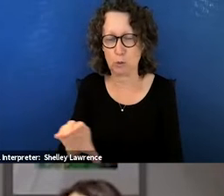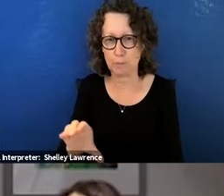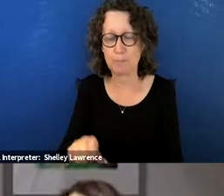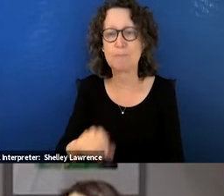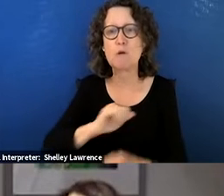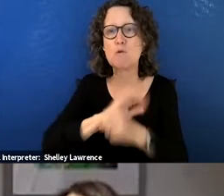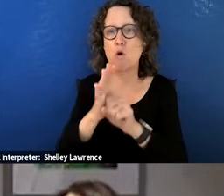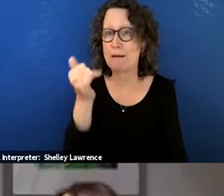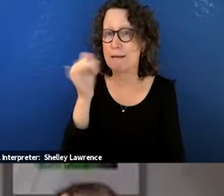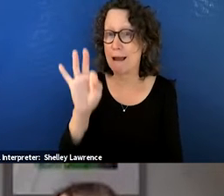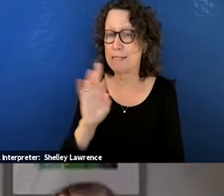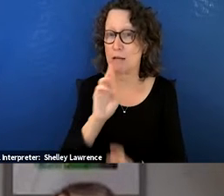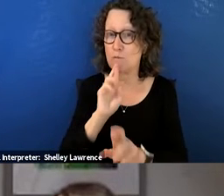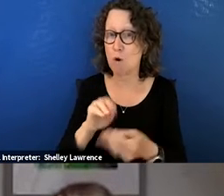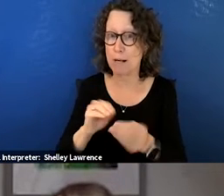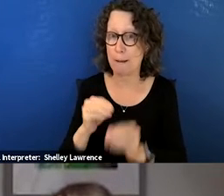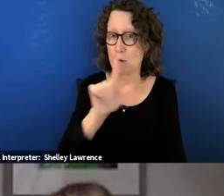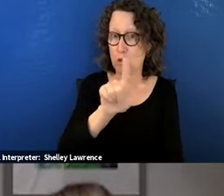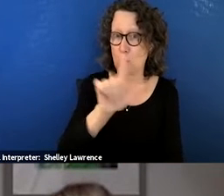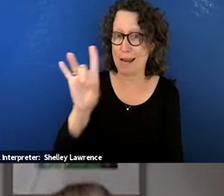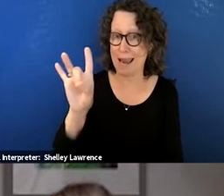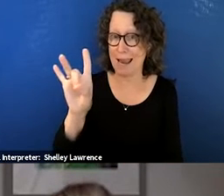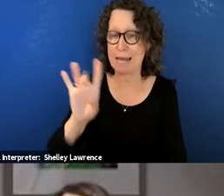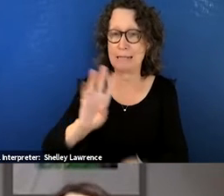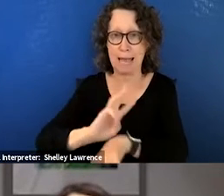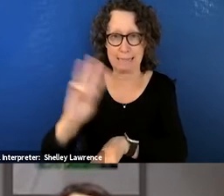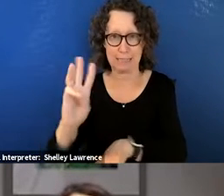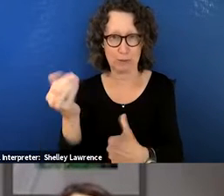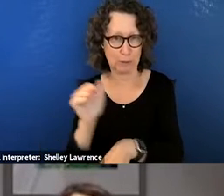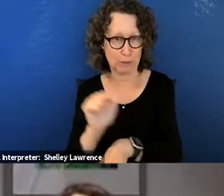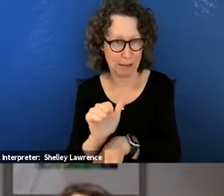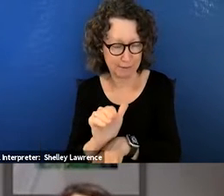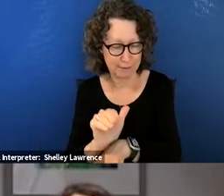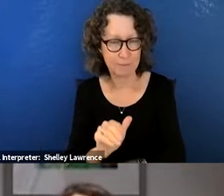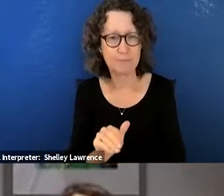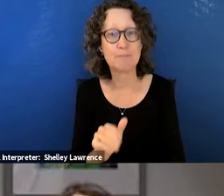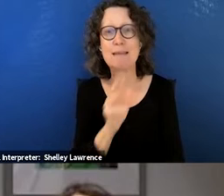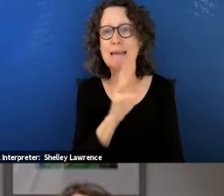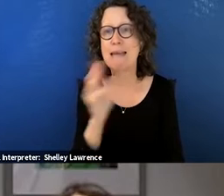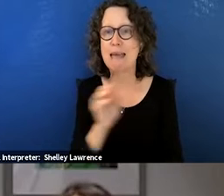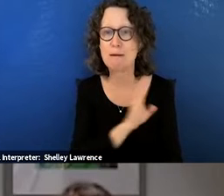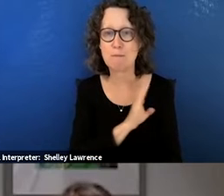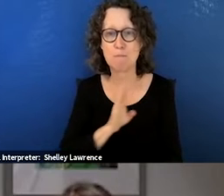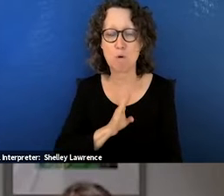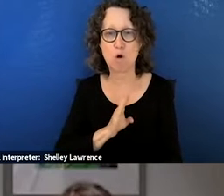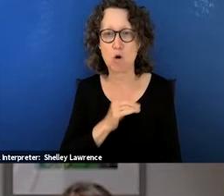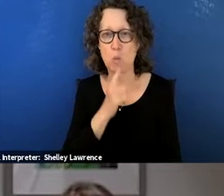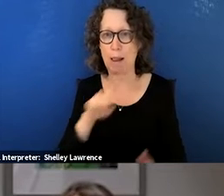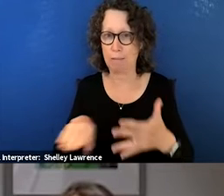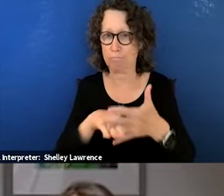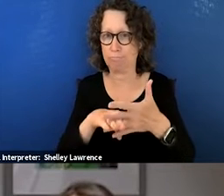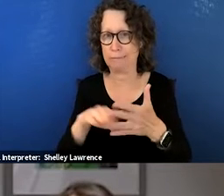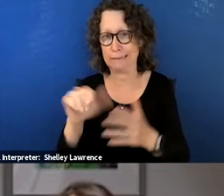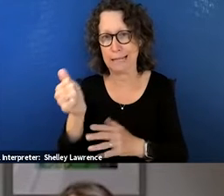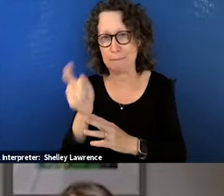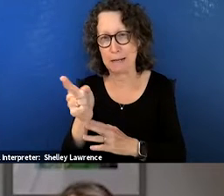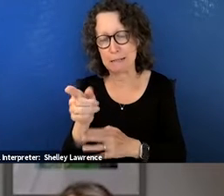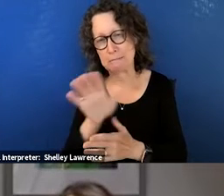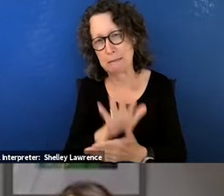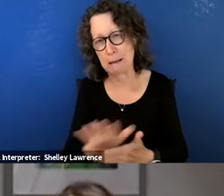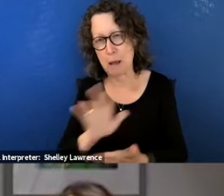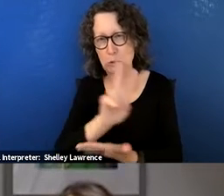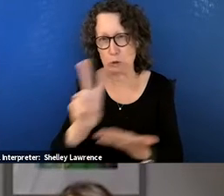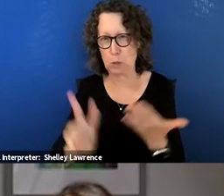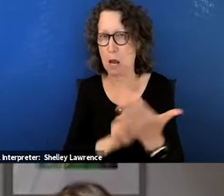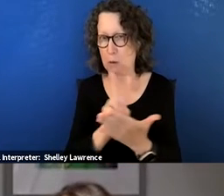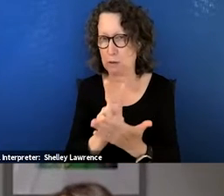la transmisión en vivo. El reporte del COVID-19 número 28 es a las 6 de la tarde del día de hoy y el Consejo va a tomar un receso de 10